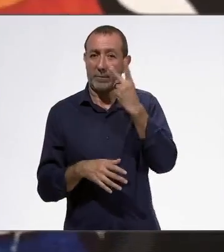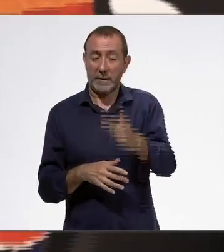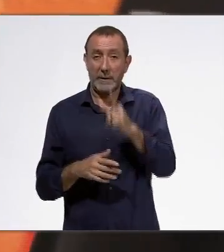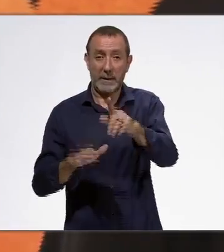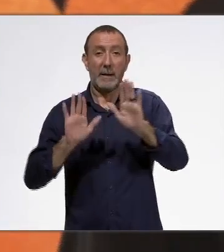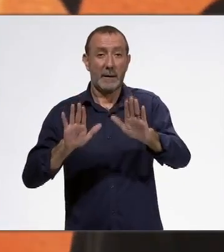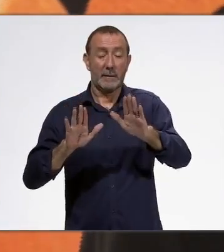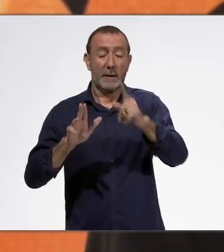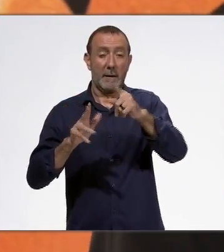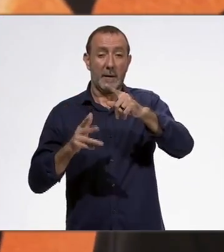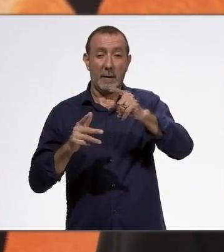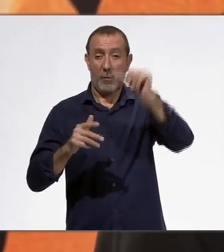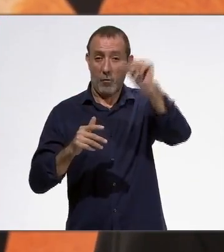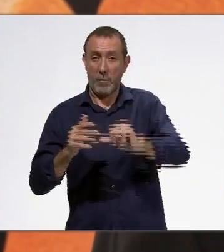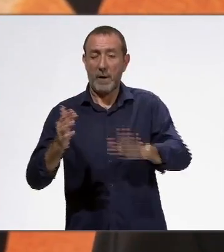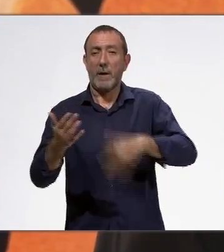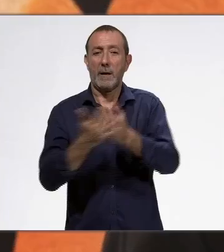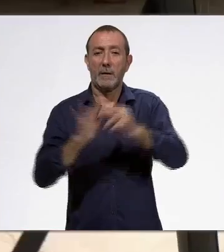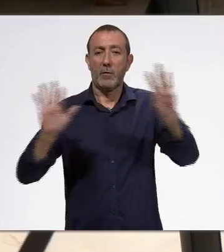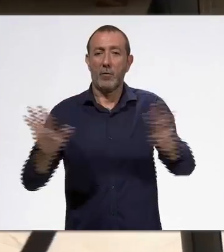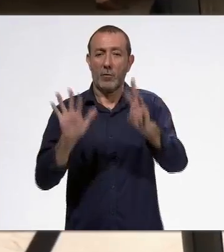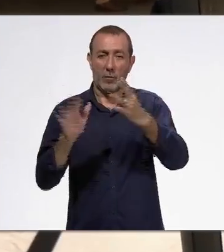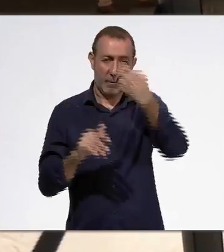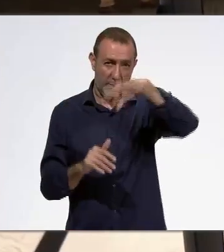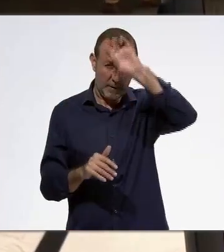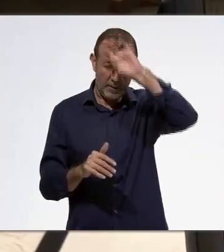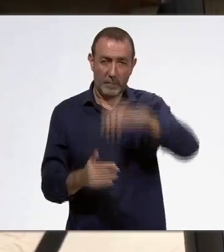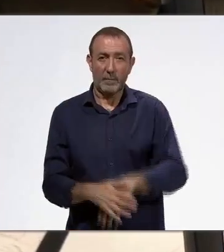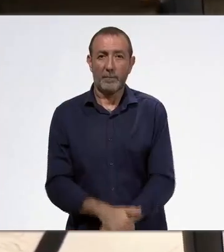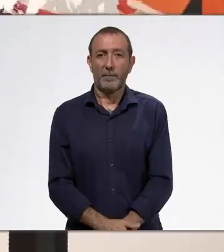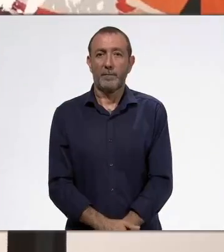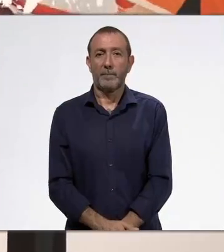permanecerá en cartel hasta el 8 de enero